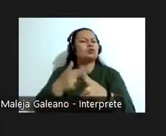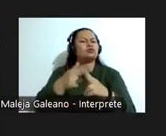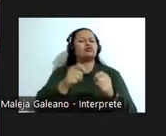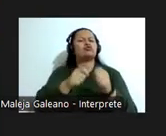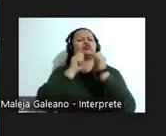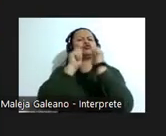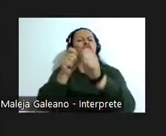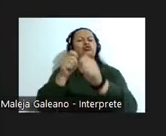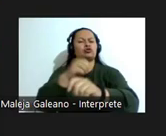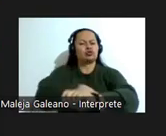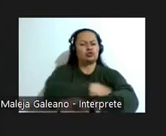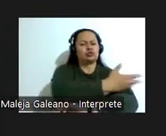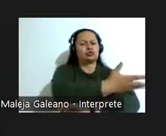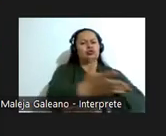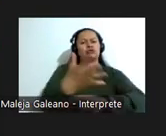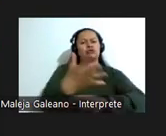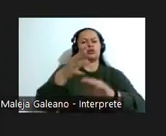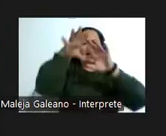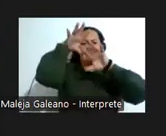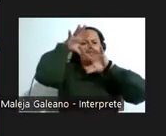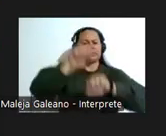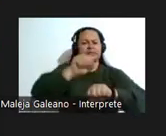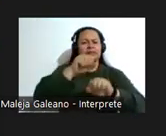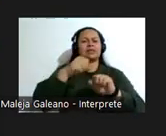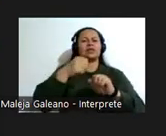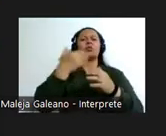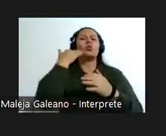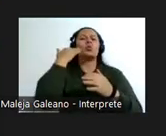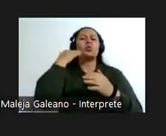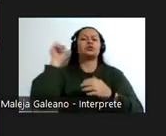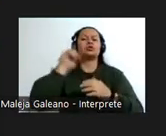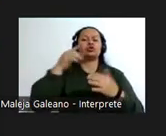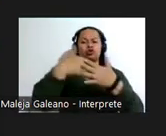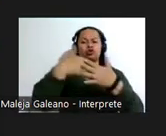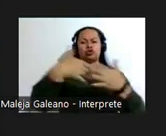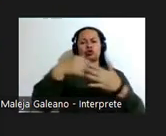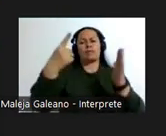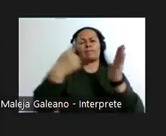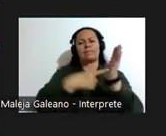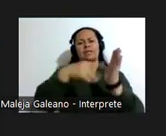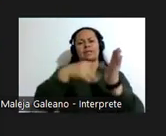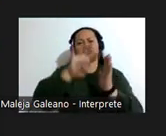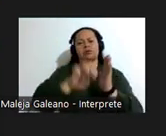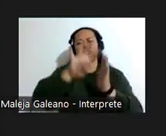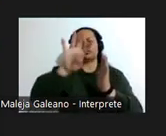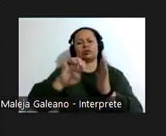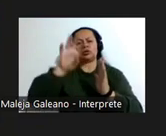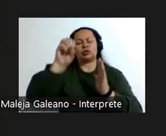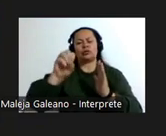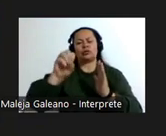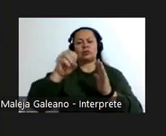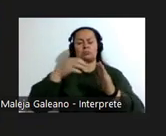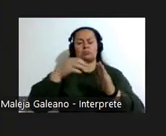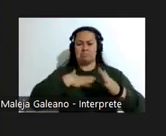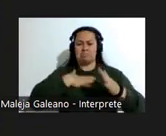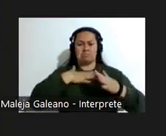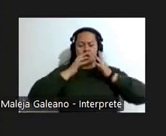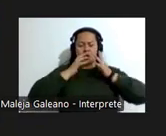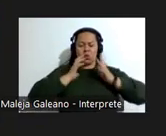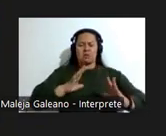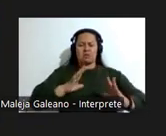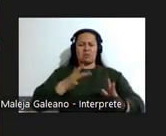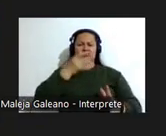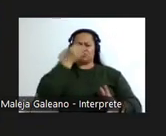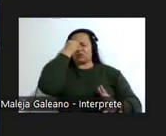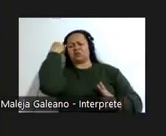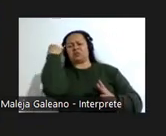de Carmen Callejo. Escribió en 1990. Dice: mi cuerpo no sirve, me dicen, para satisfacer la mirada